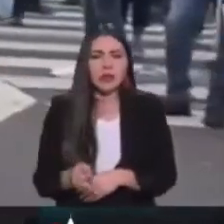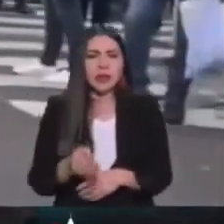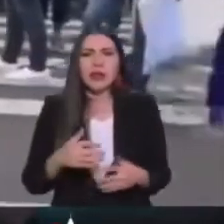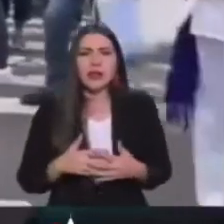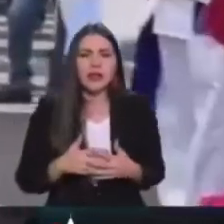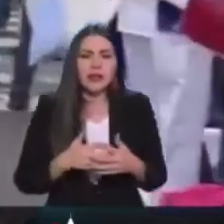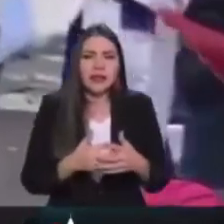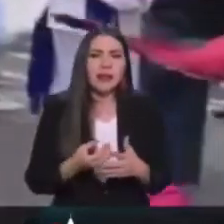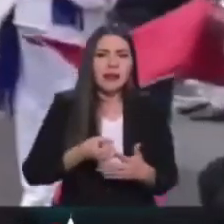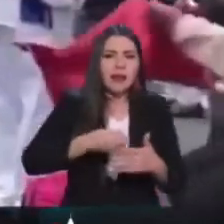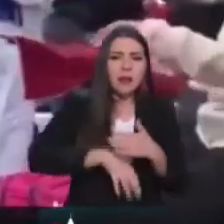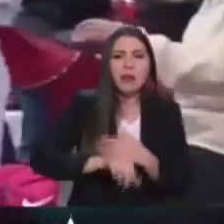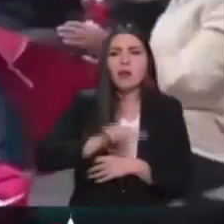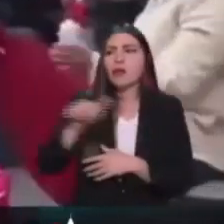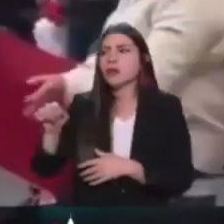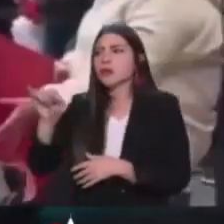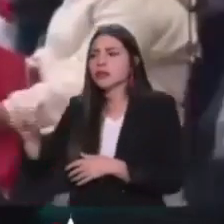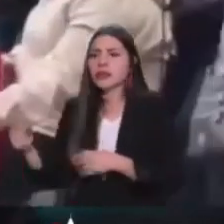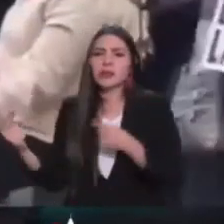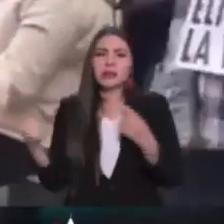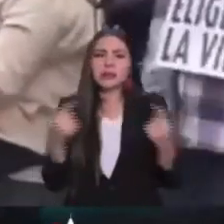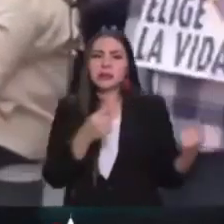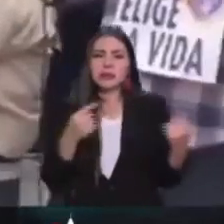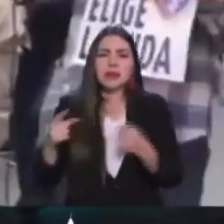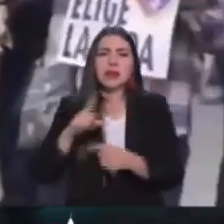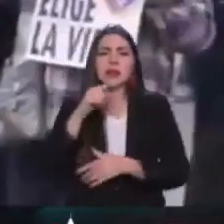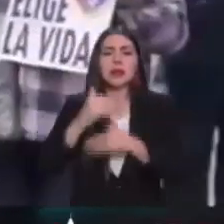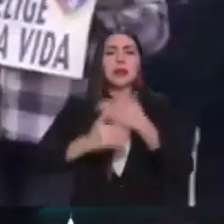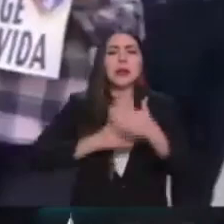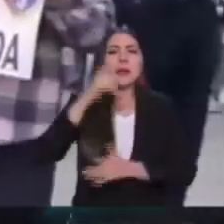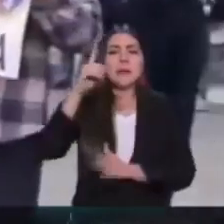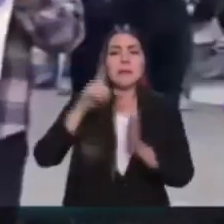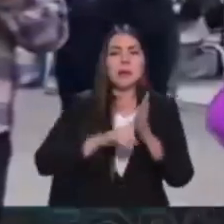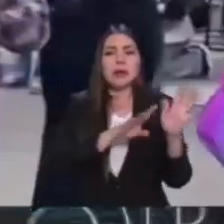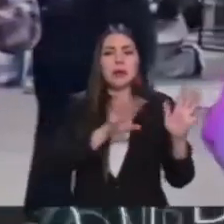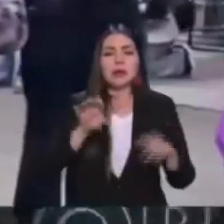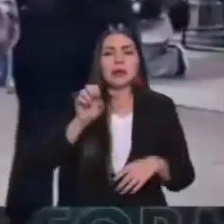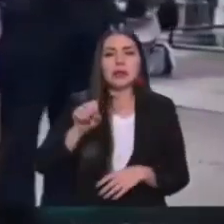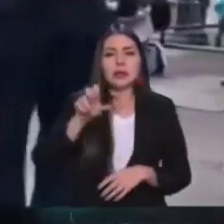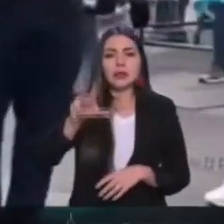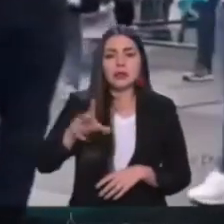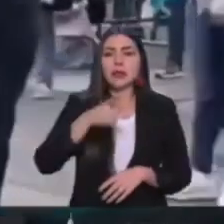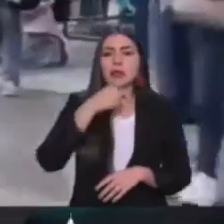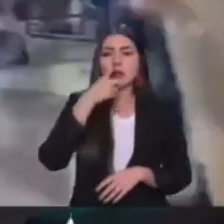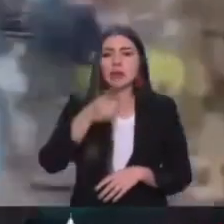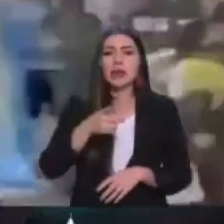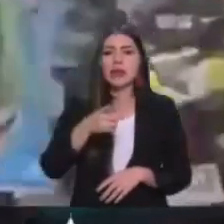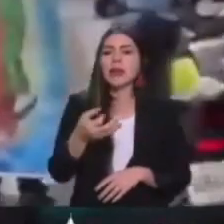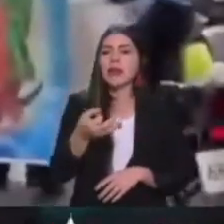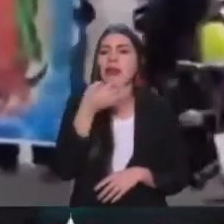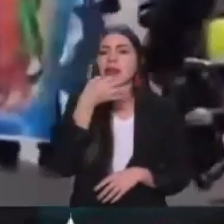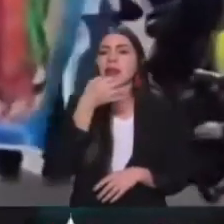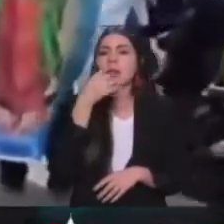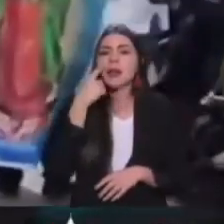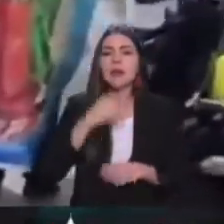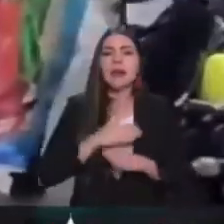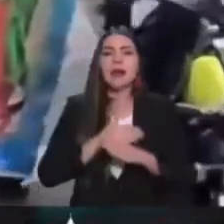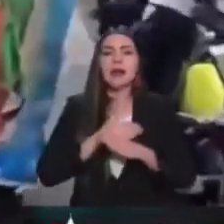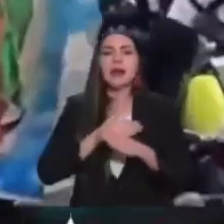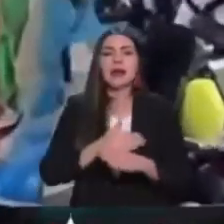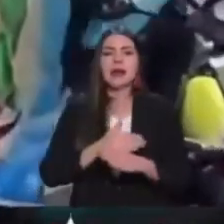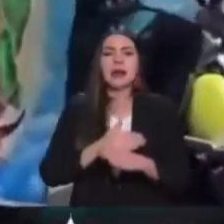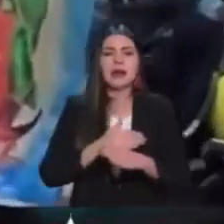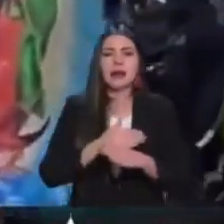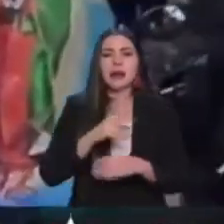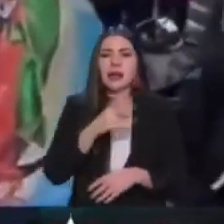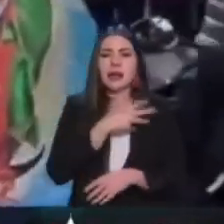que en la encíclica Humanae Vitae de 1968 se prohibieron los anticonceptivos no